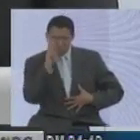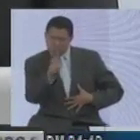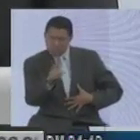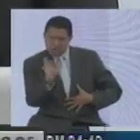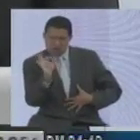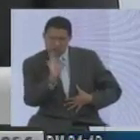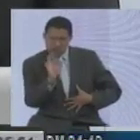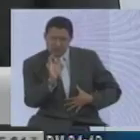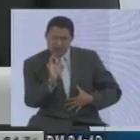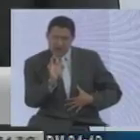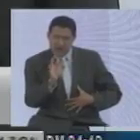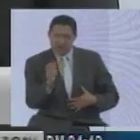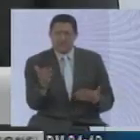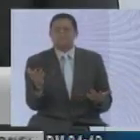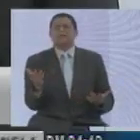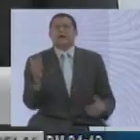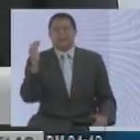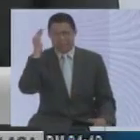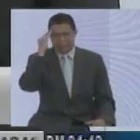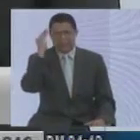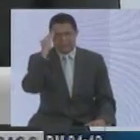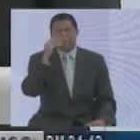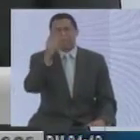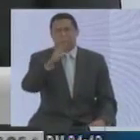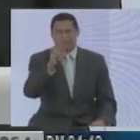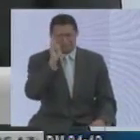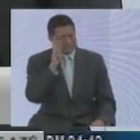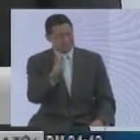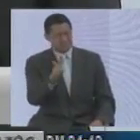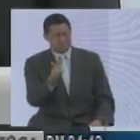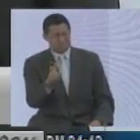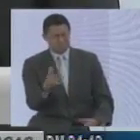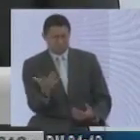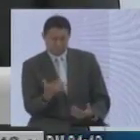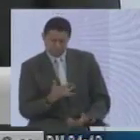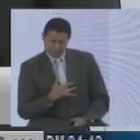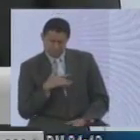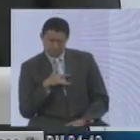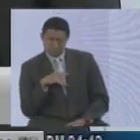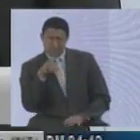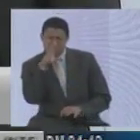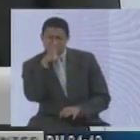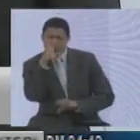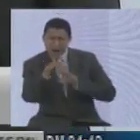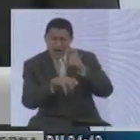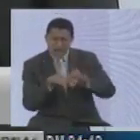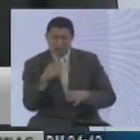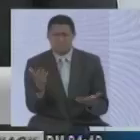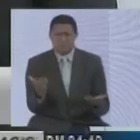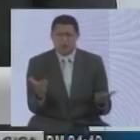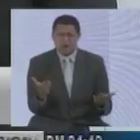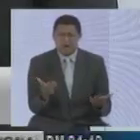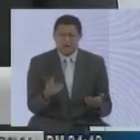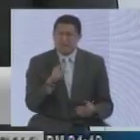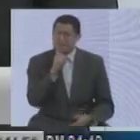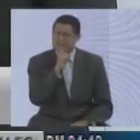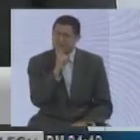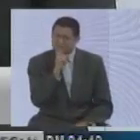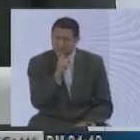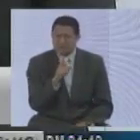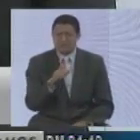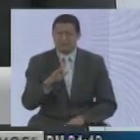aprecia sino hacerlo la persona se da cuenta es por un dificultad